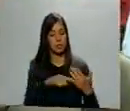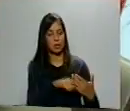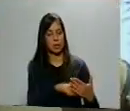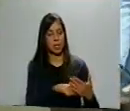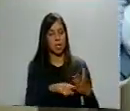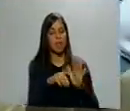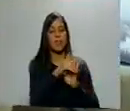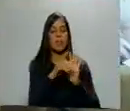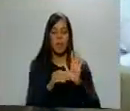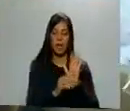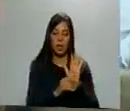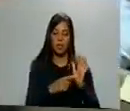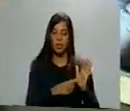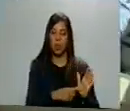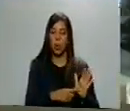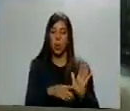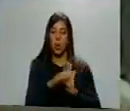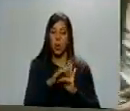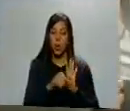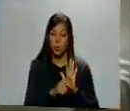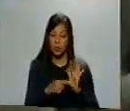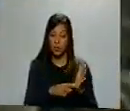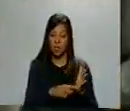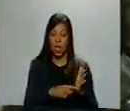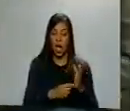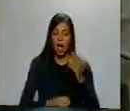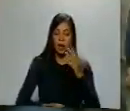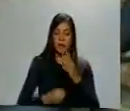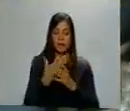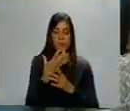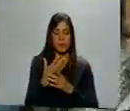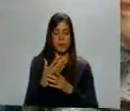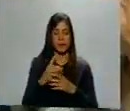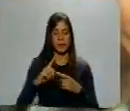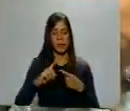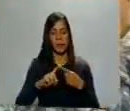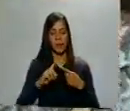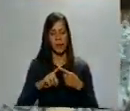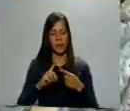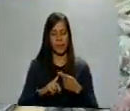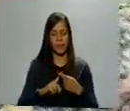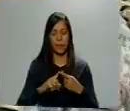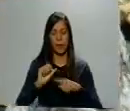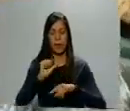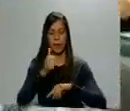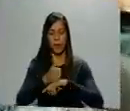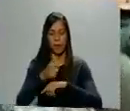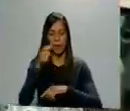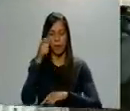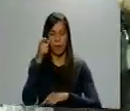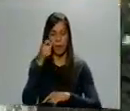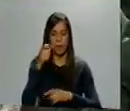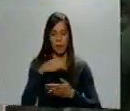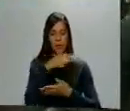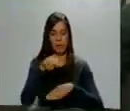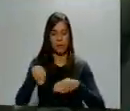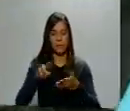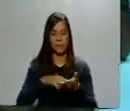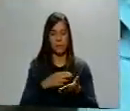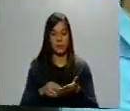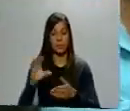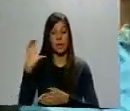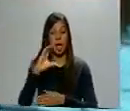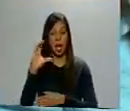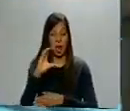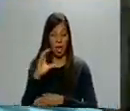decreto, del presente decreto constituyente, se crean: uno, una junta de liquidación del nivel metropolitano